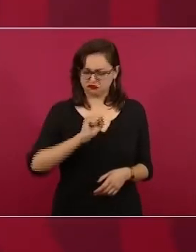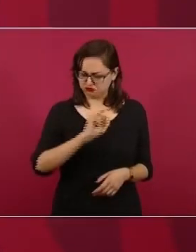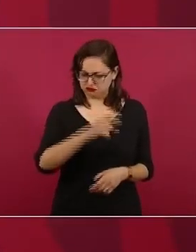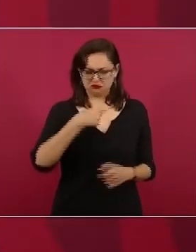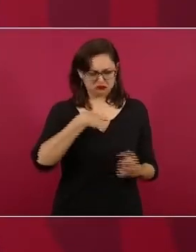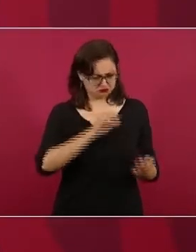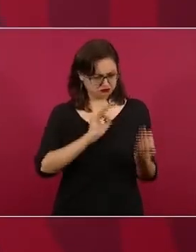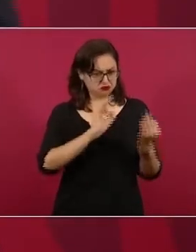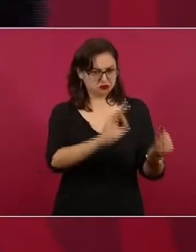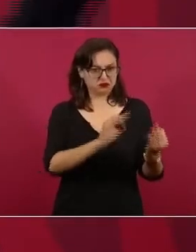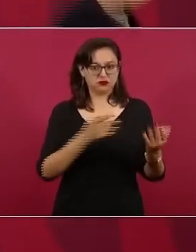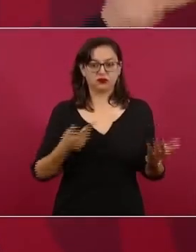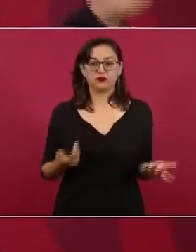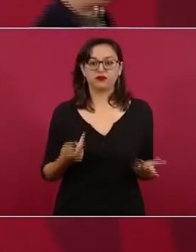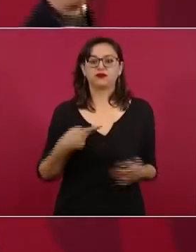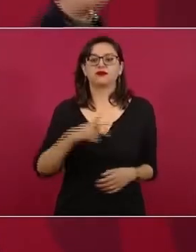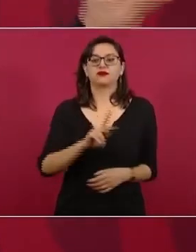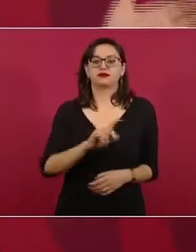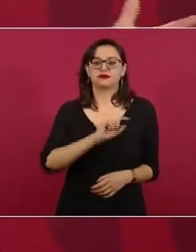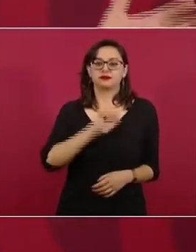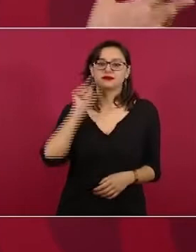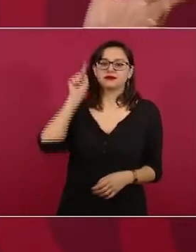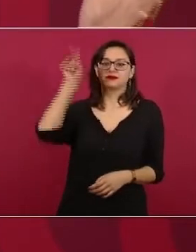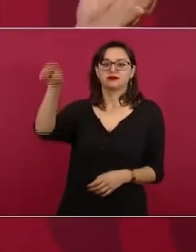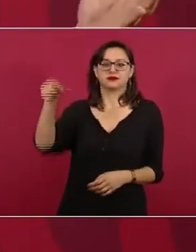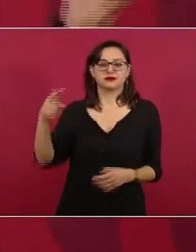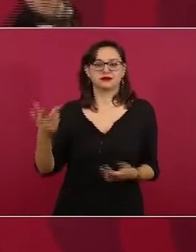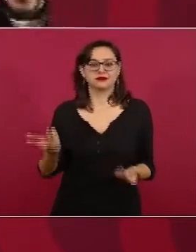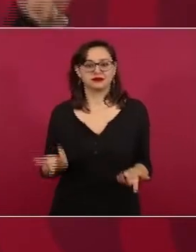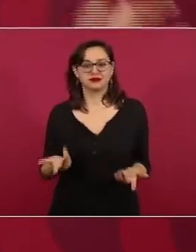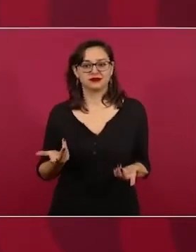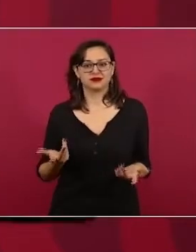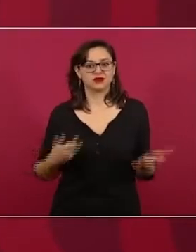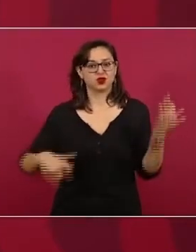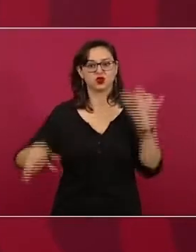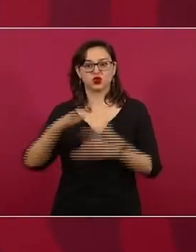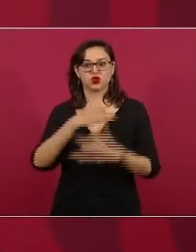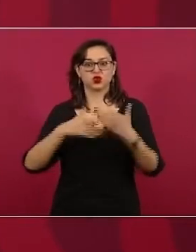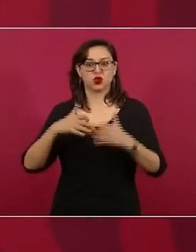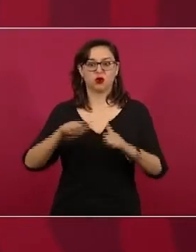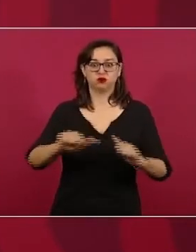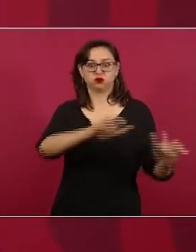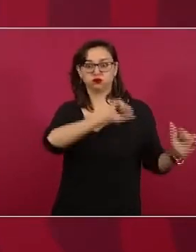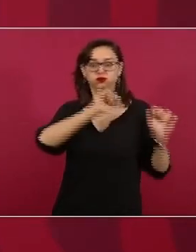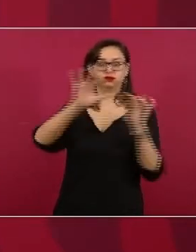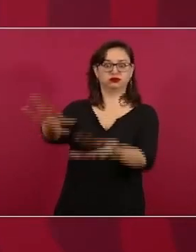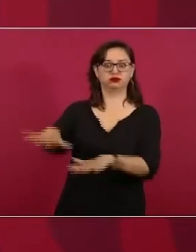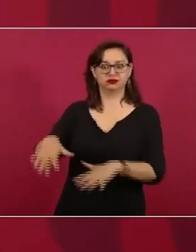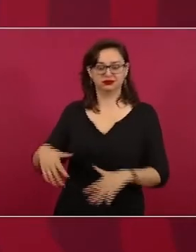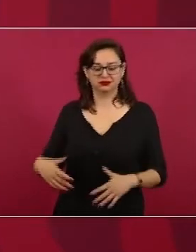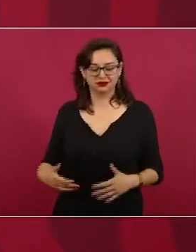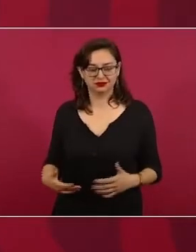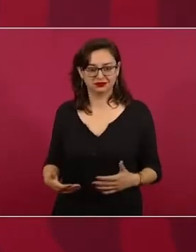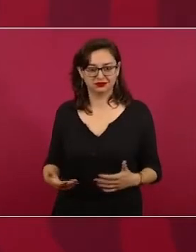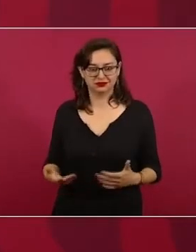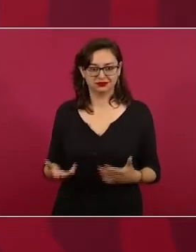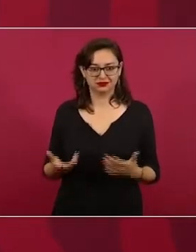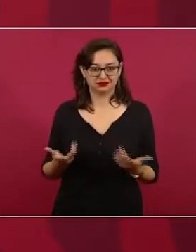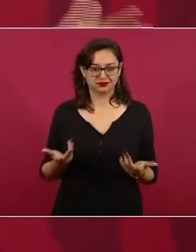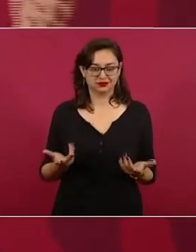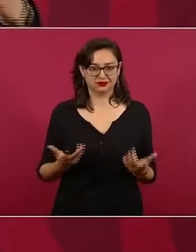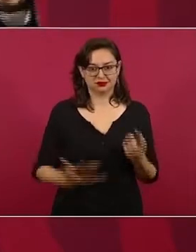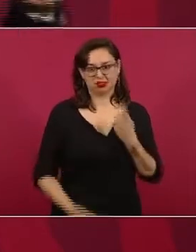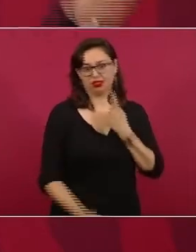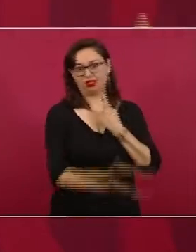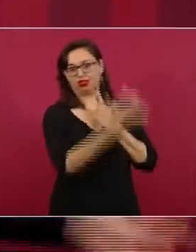ellos. Pero imagínense atender a todos los del CIDE